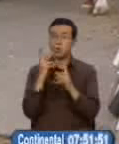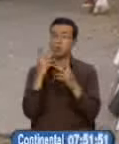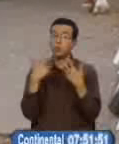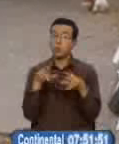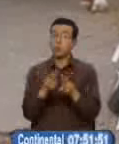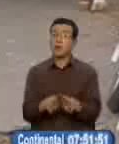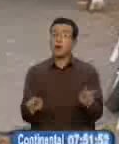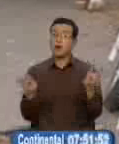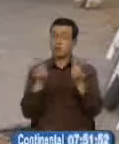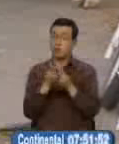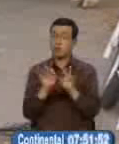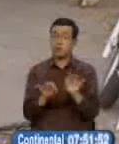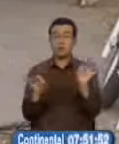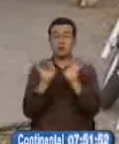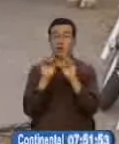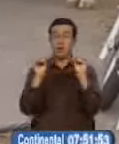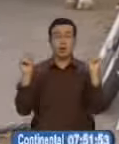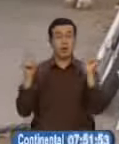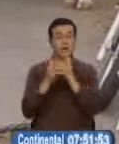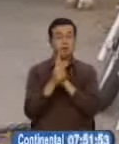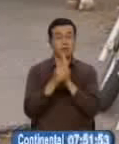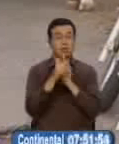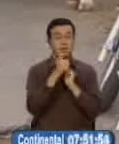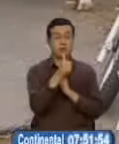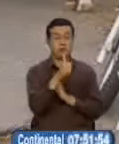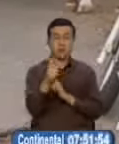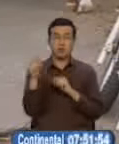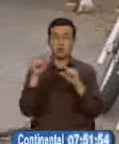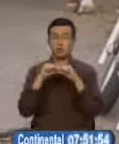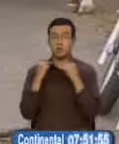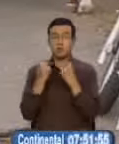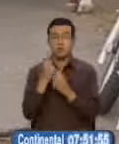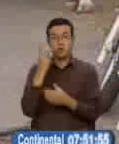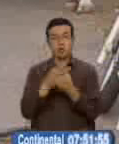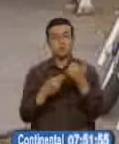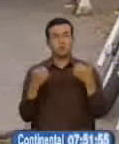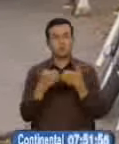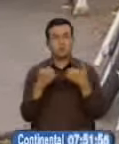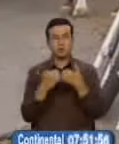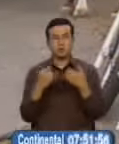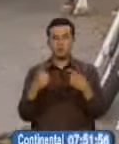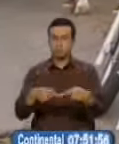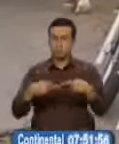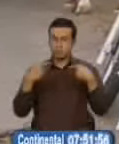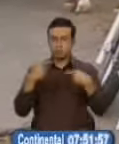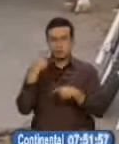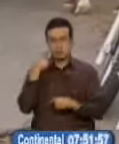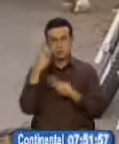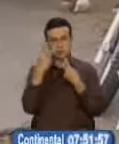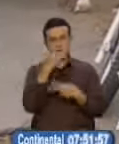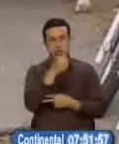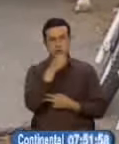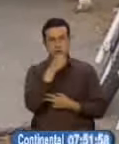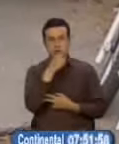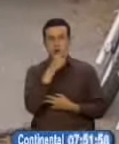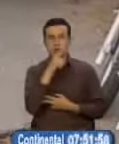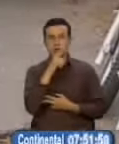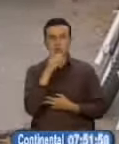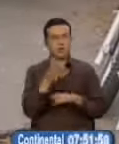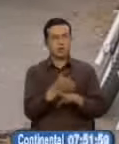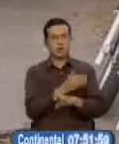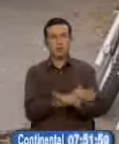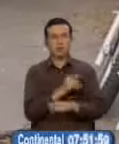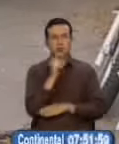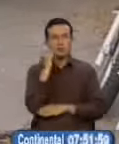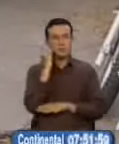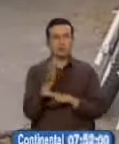agregado que tenga más allá de la calidad y del talento individual y colectivo ambos equipos, el partido en sí. Vamos con la entrevista que dio hace